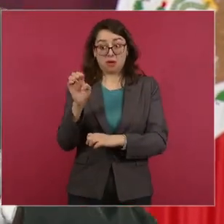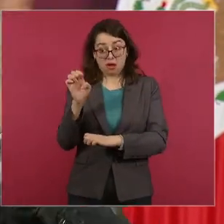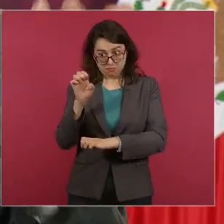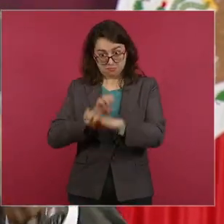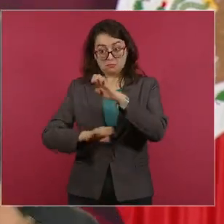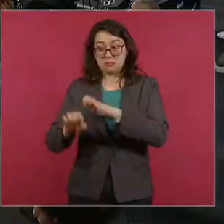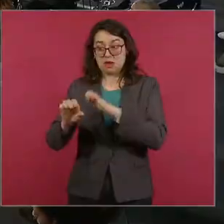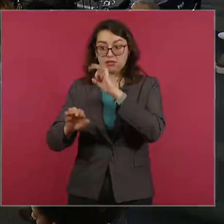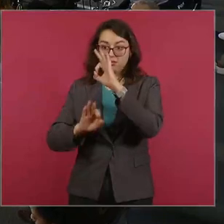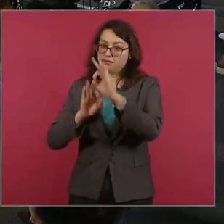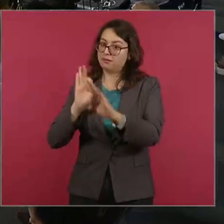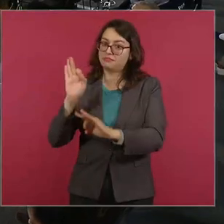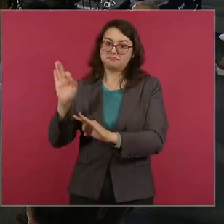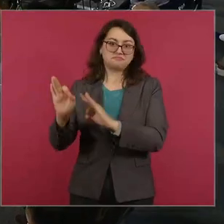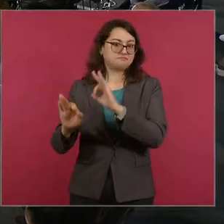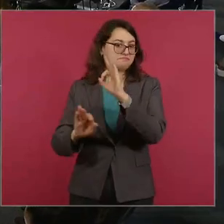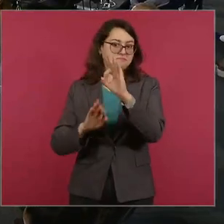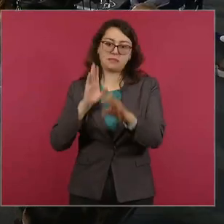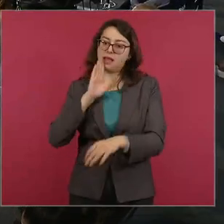embajador